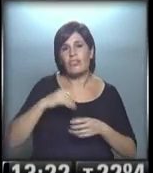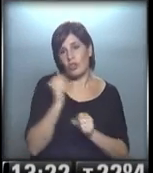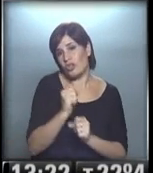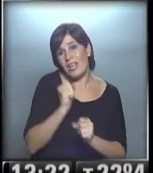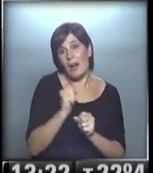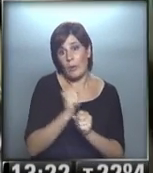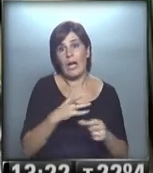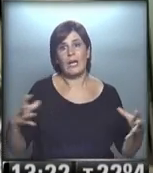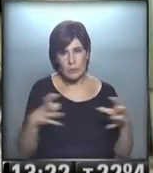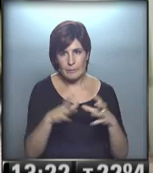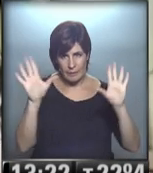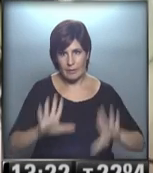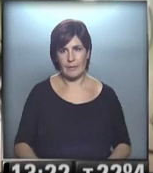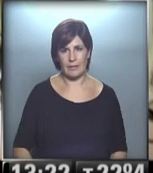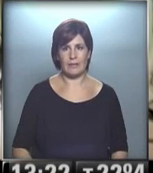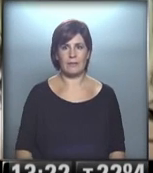no